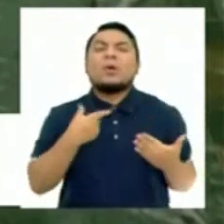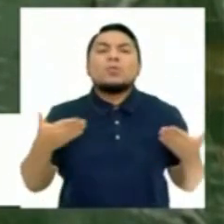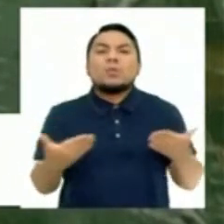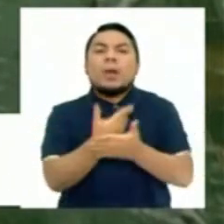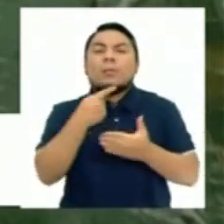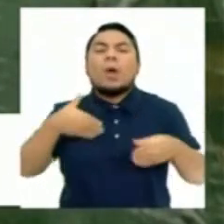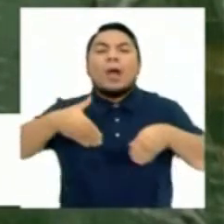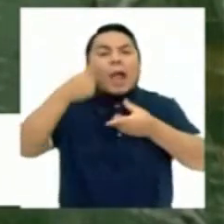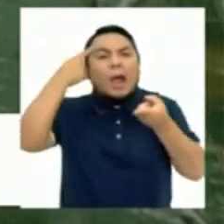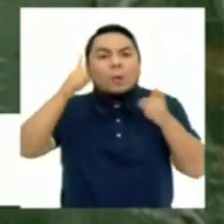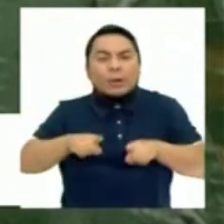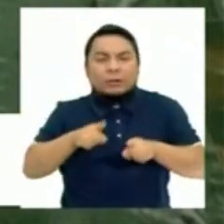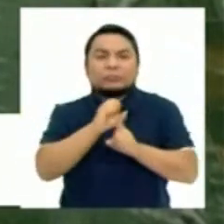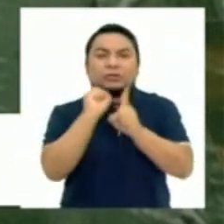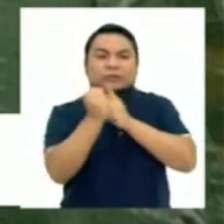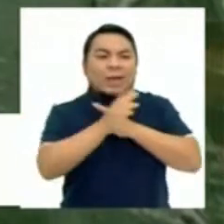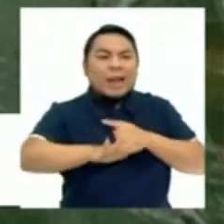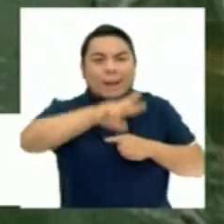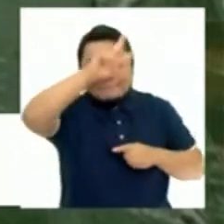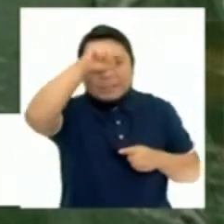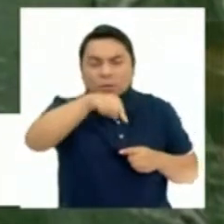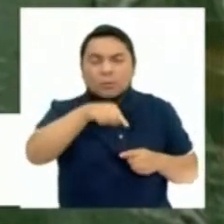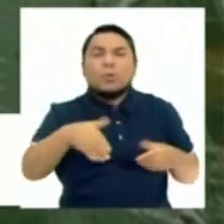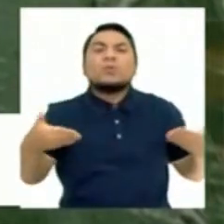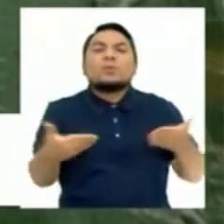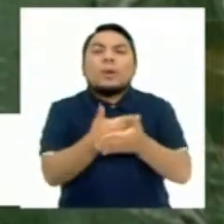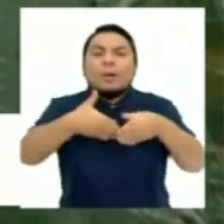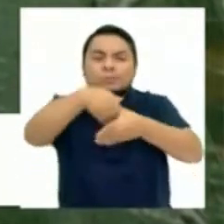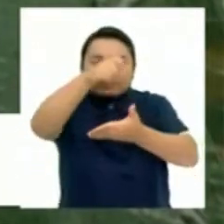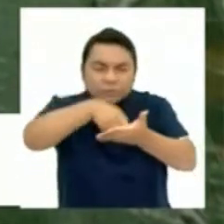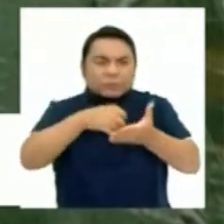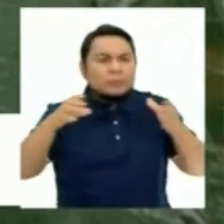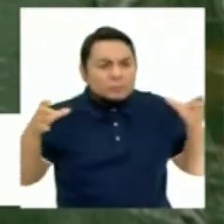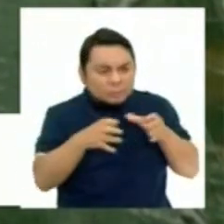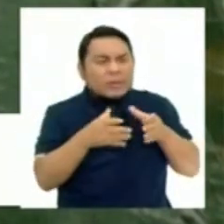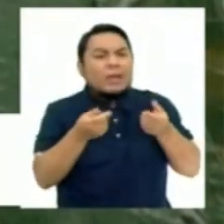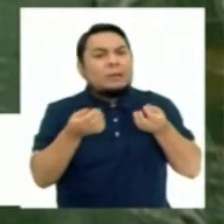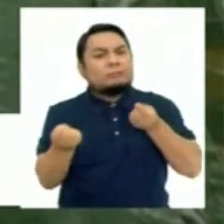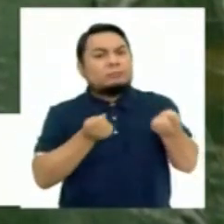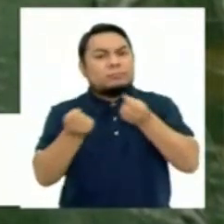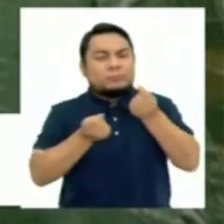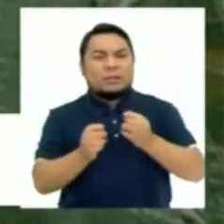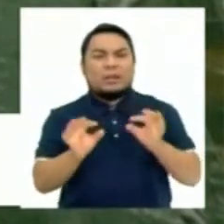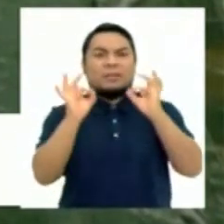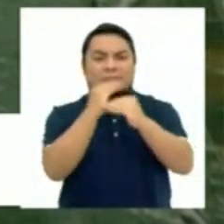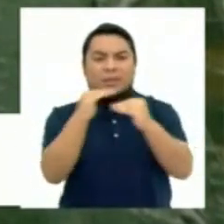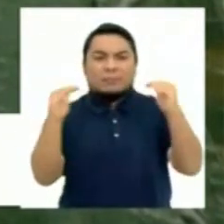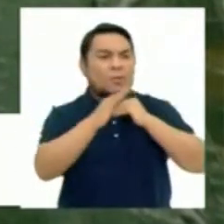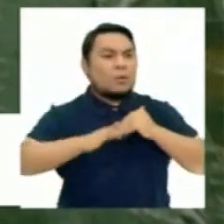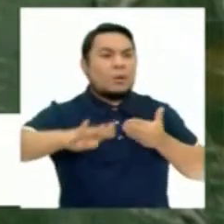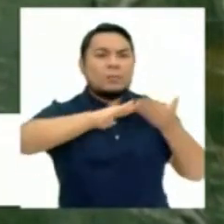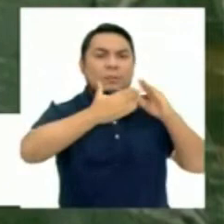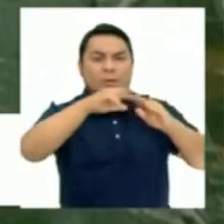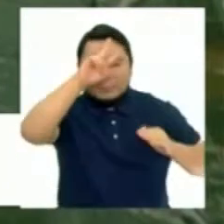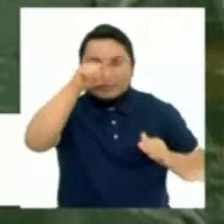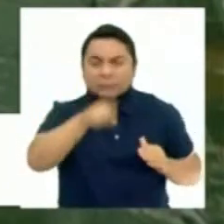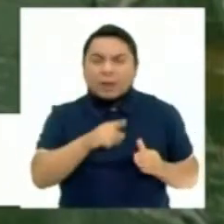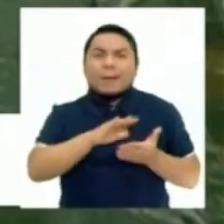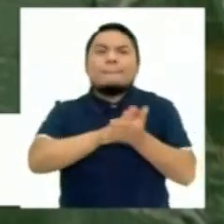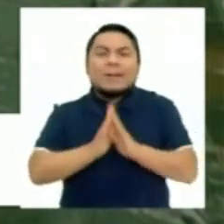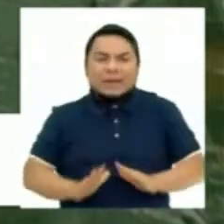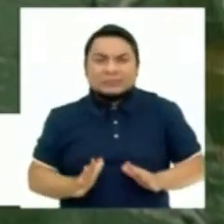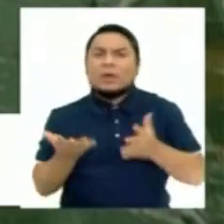social en el Perú, un nuevo contrato social que asegure la gobernabilidad democrática con paz y cohesión